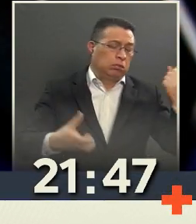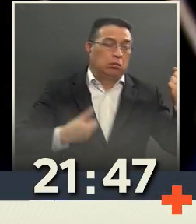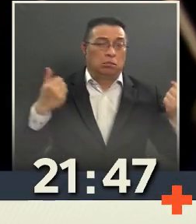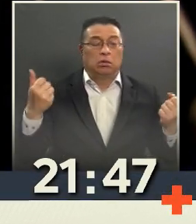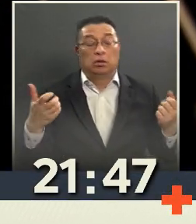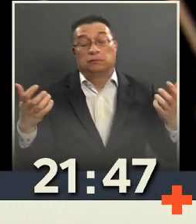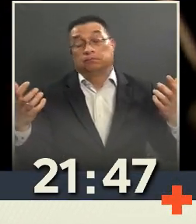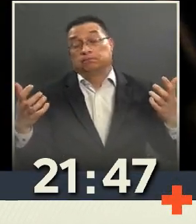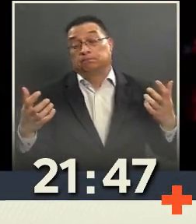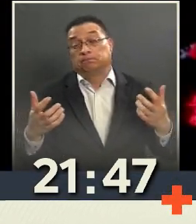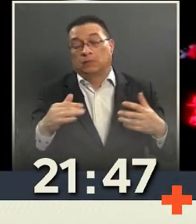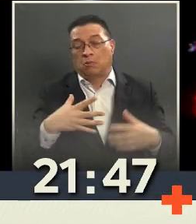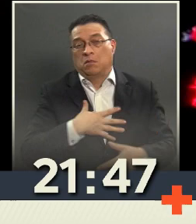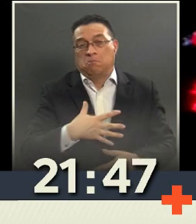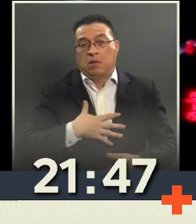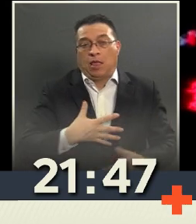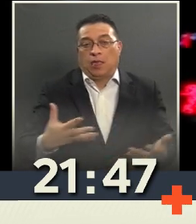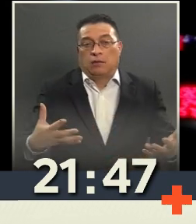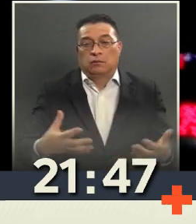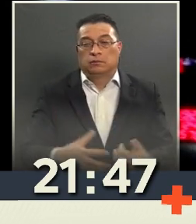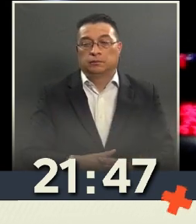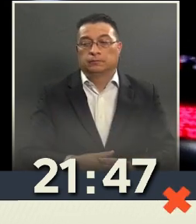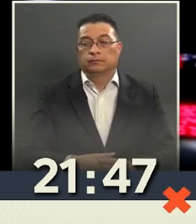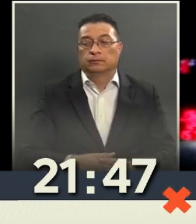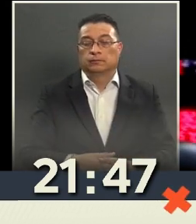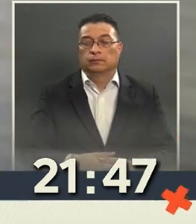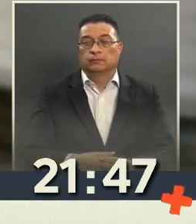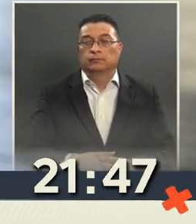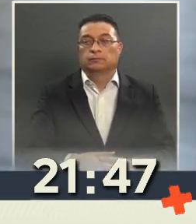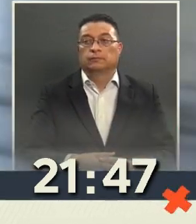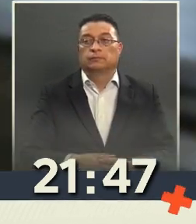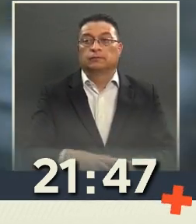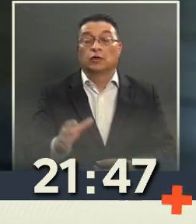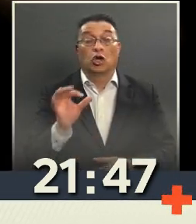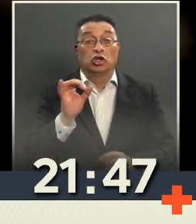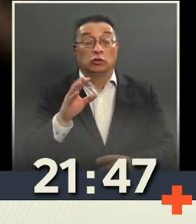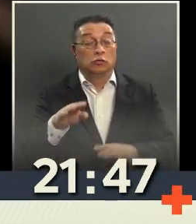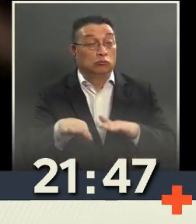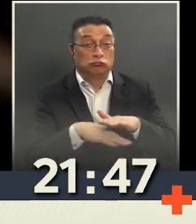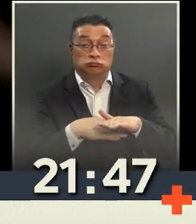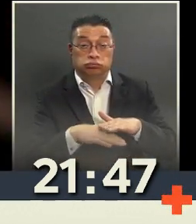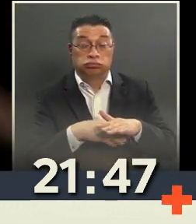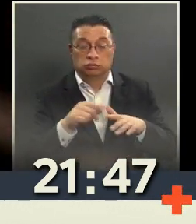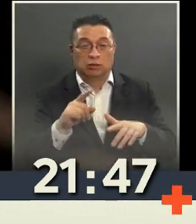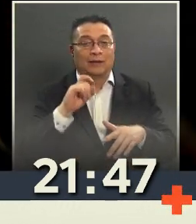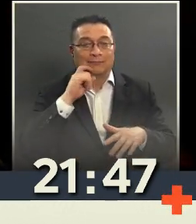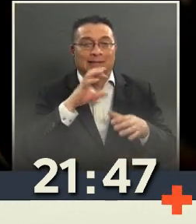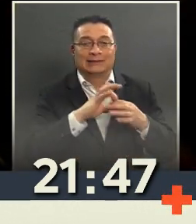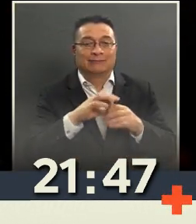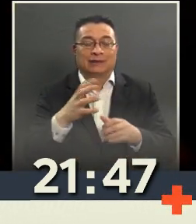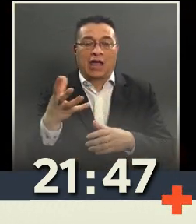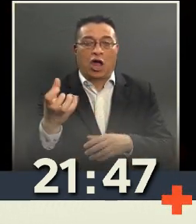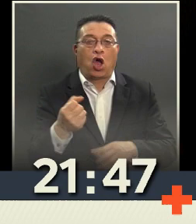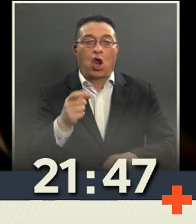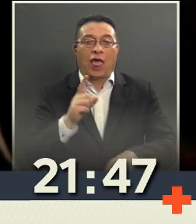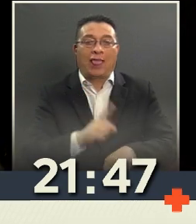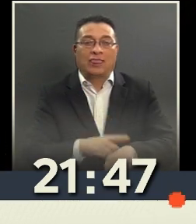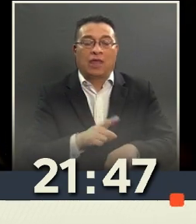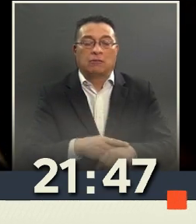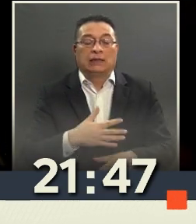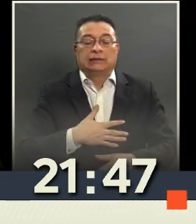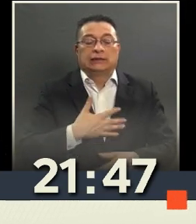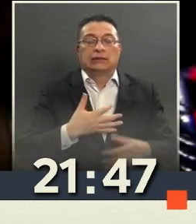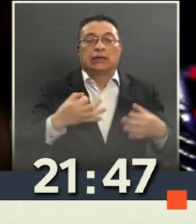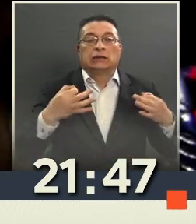ya da miedo. No es un simple recorrido, significa ahorrar tiempo, sentirse seguro e incluso